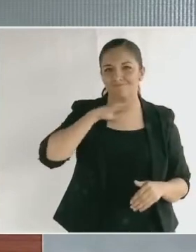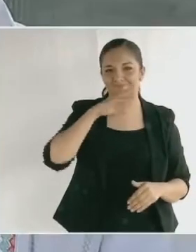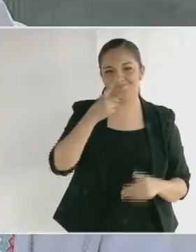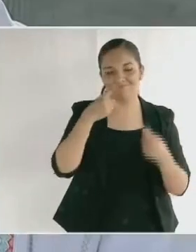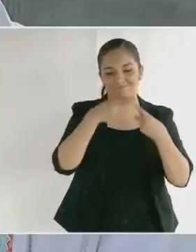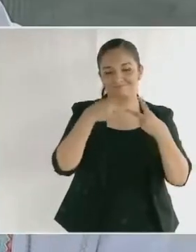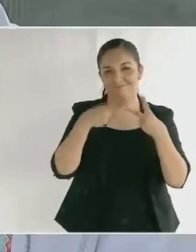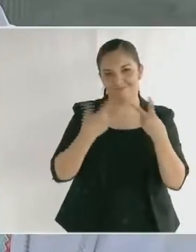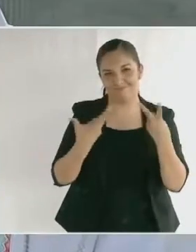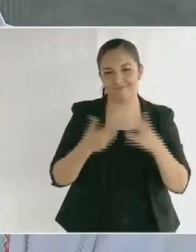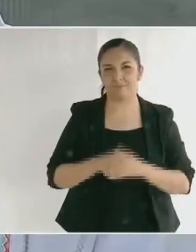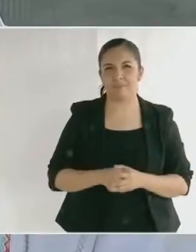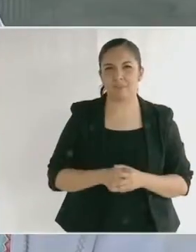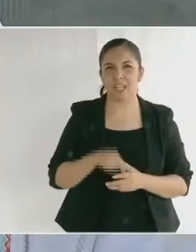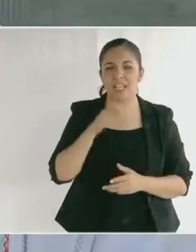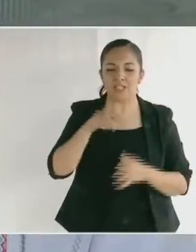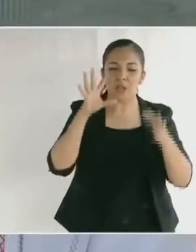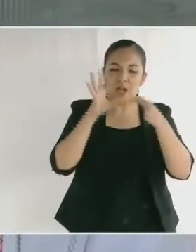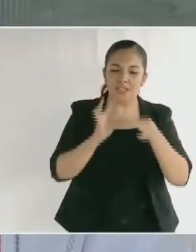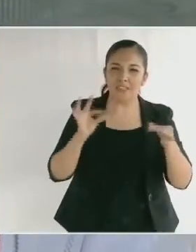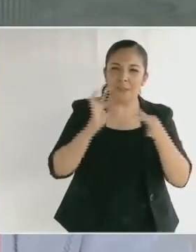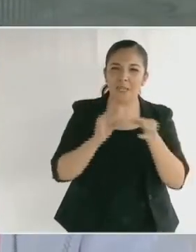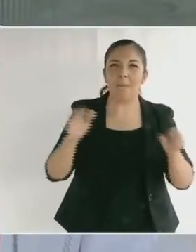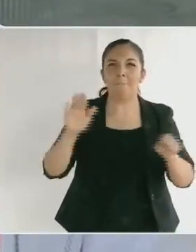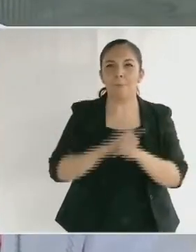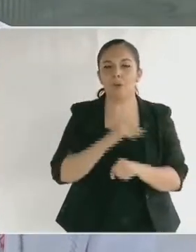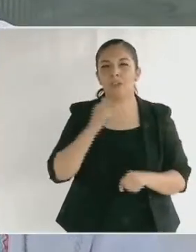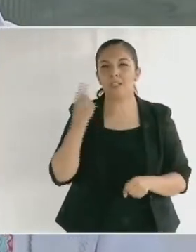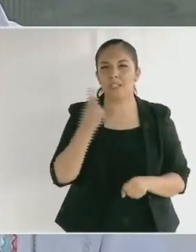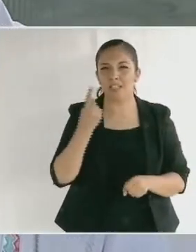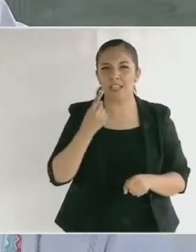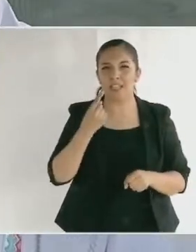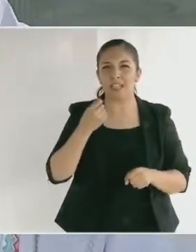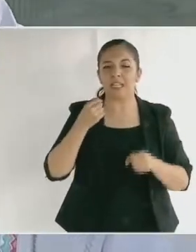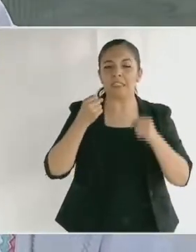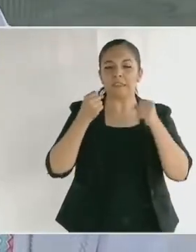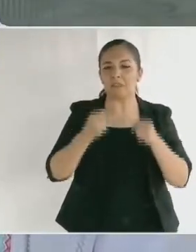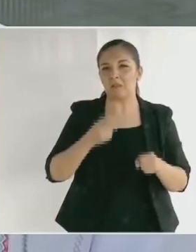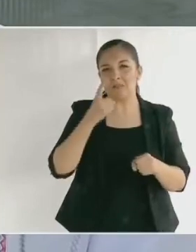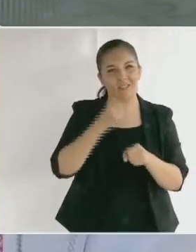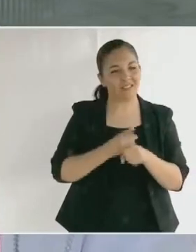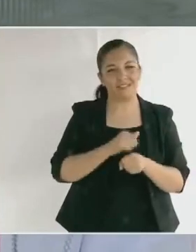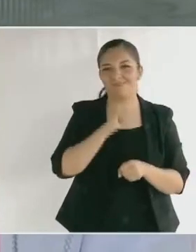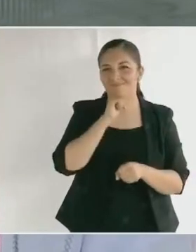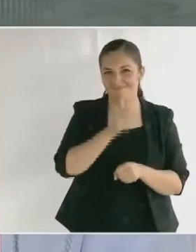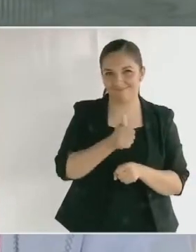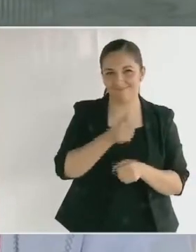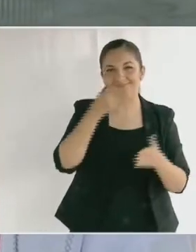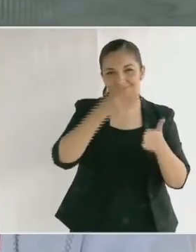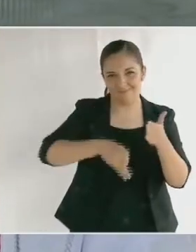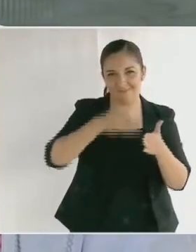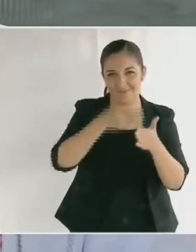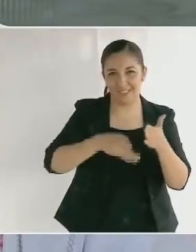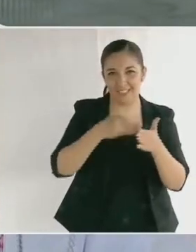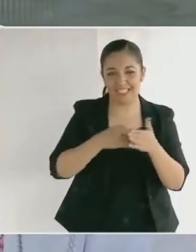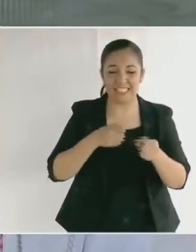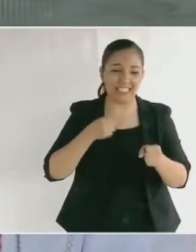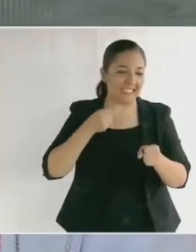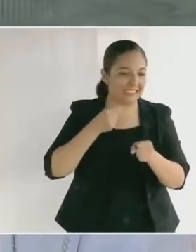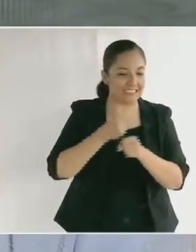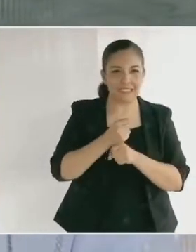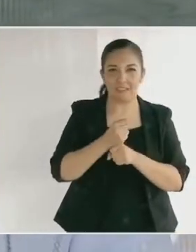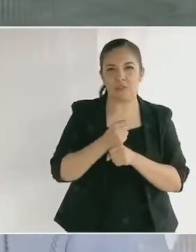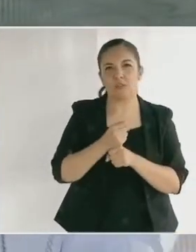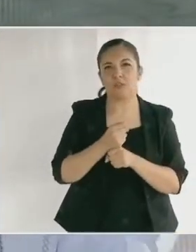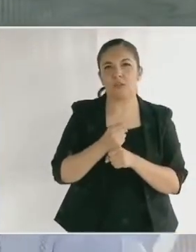mucho el problema de la inseguridad y el gran reto que tiene el Estado mexicano para combatir a